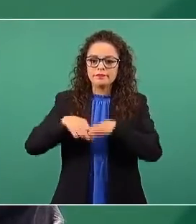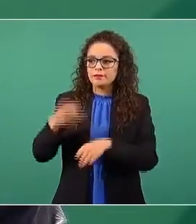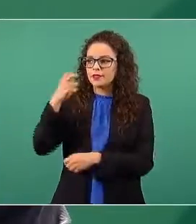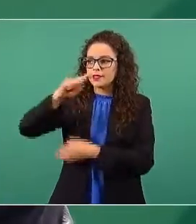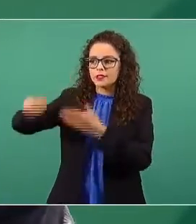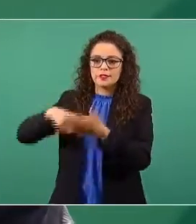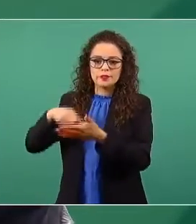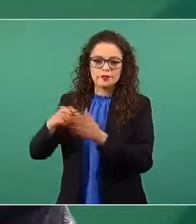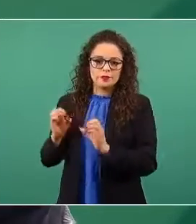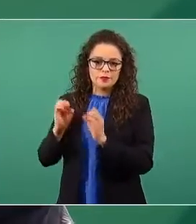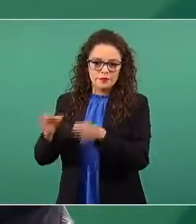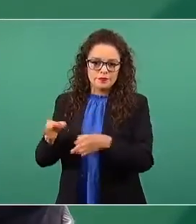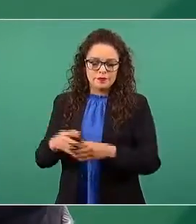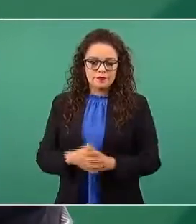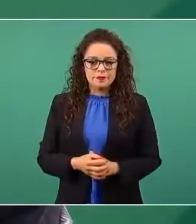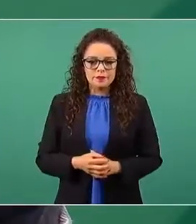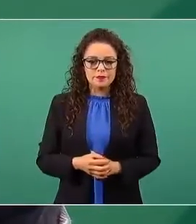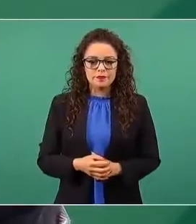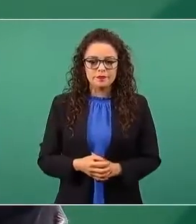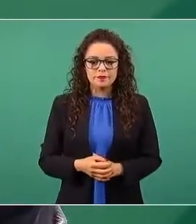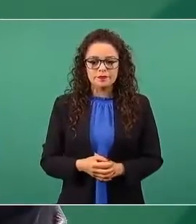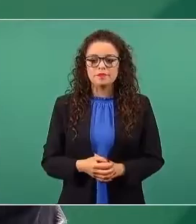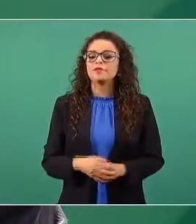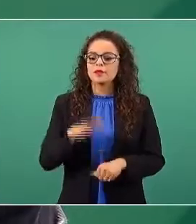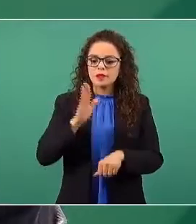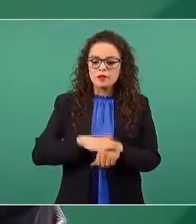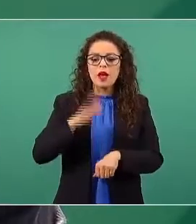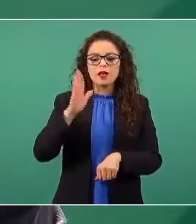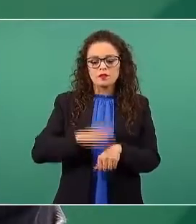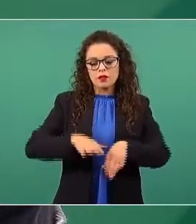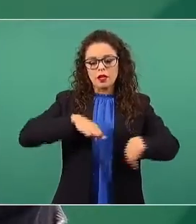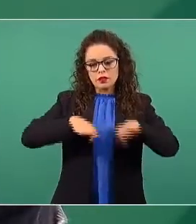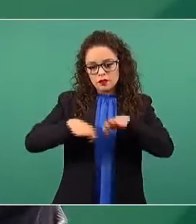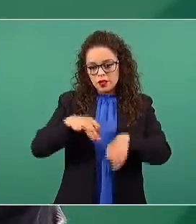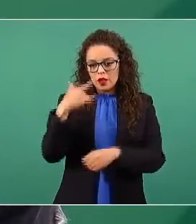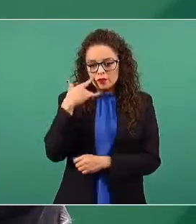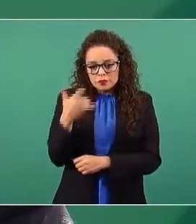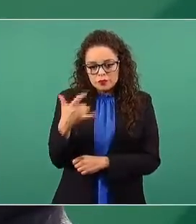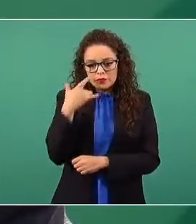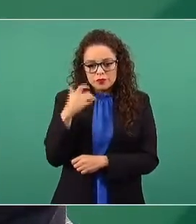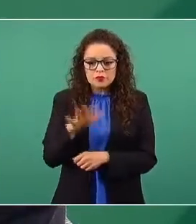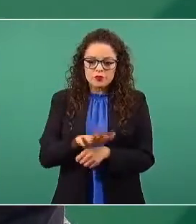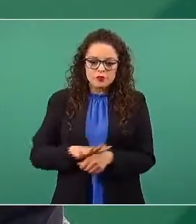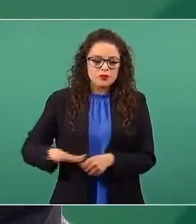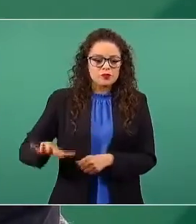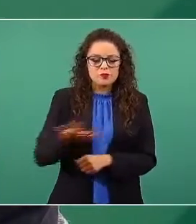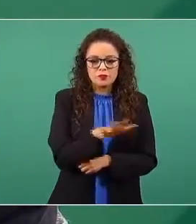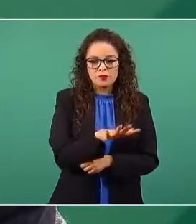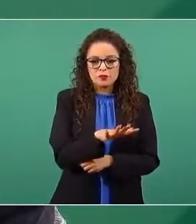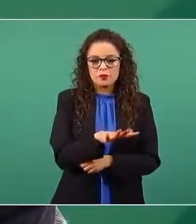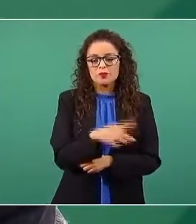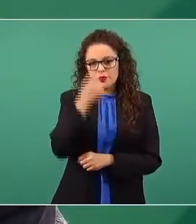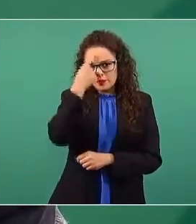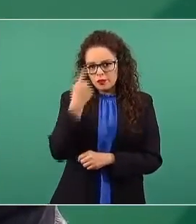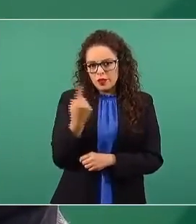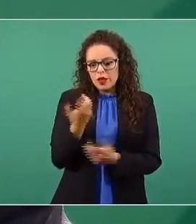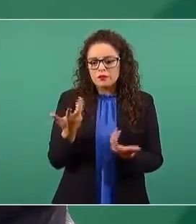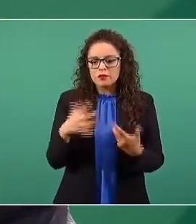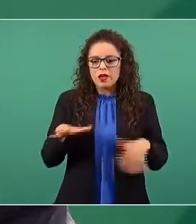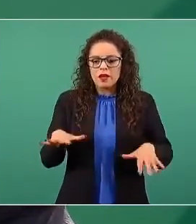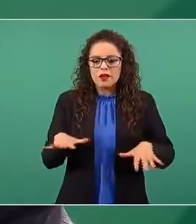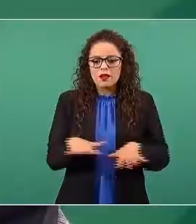oficina, y ha sumado los esfuerzos de la gran mayoría del personal para hacer cambios de